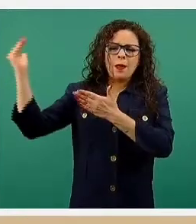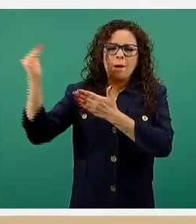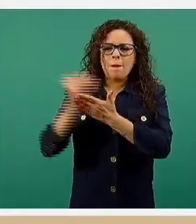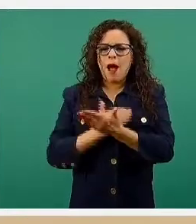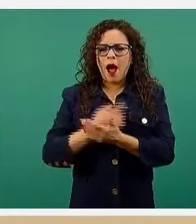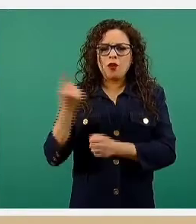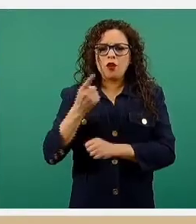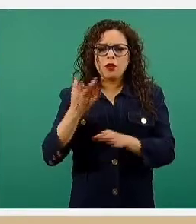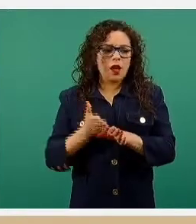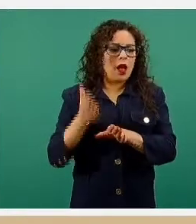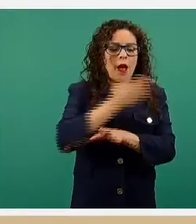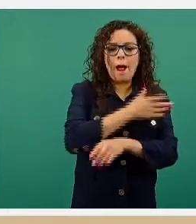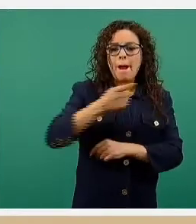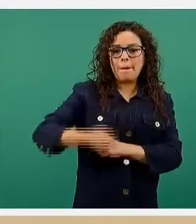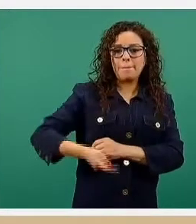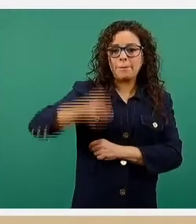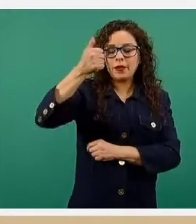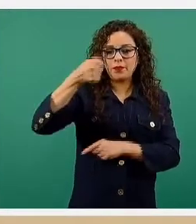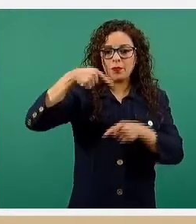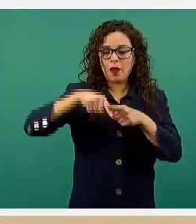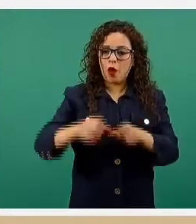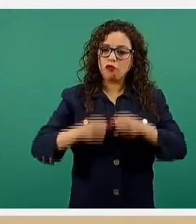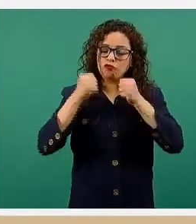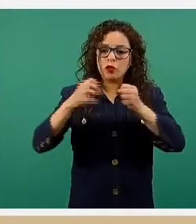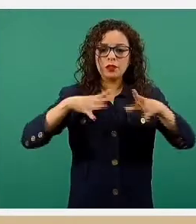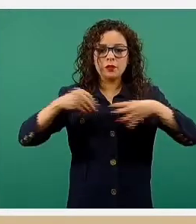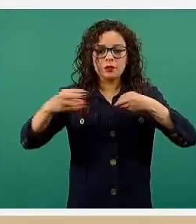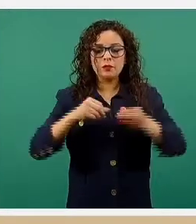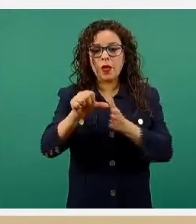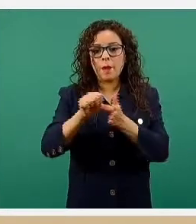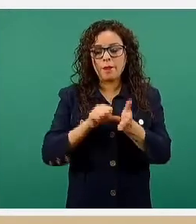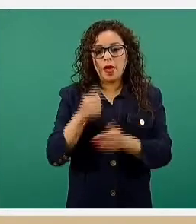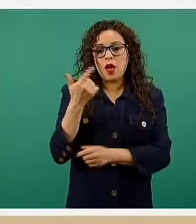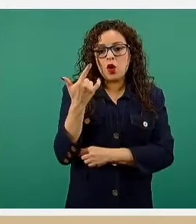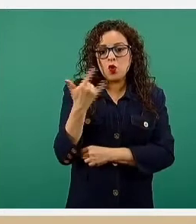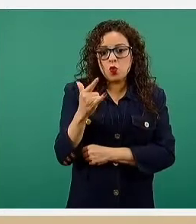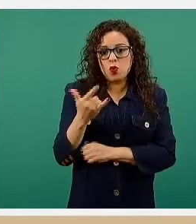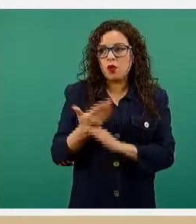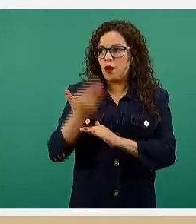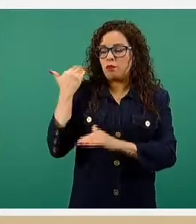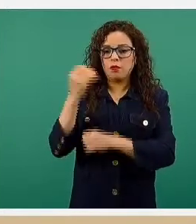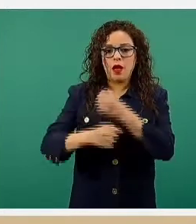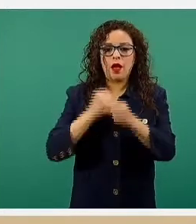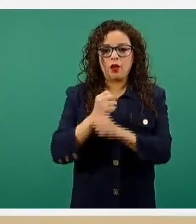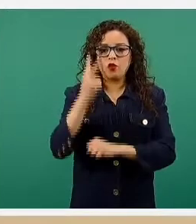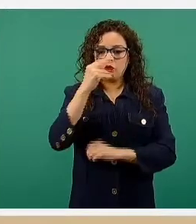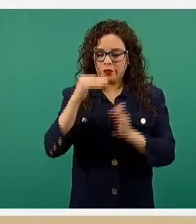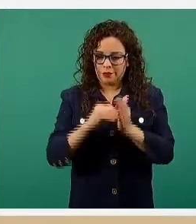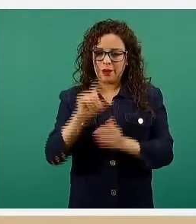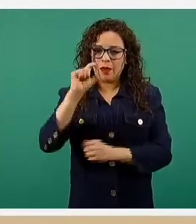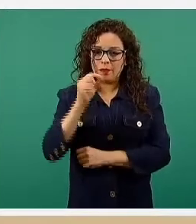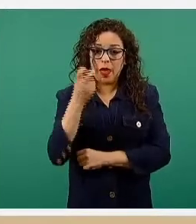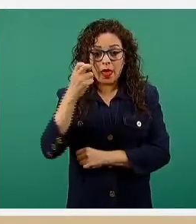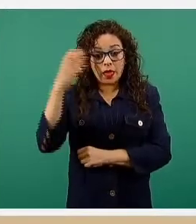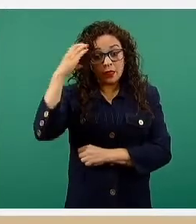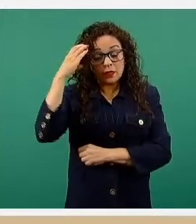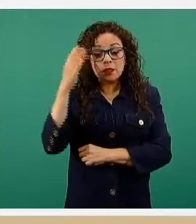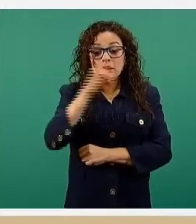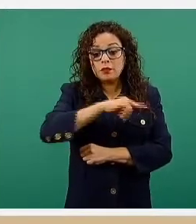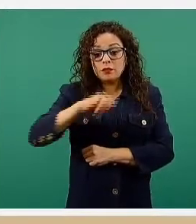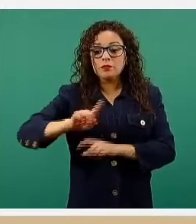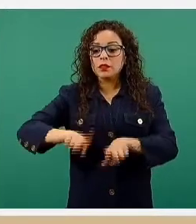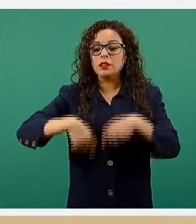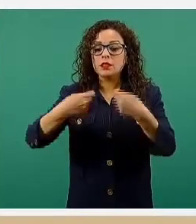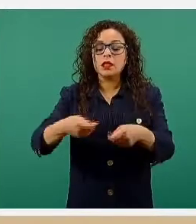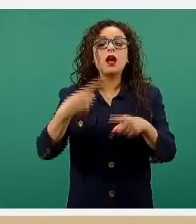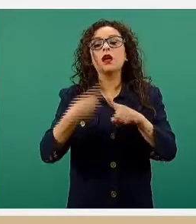la primera ola, el primer ACME que tuvimos en julio del año pasado. Recordando que estas camas, sobre todo, son las que se destinan